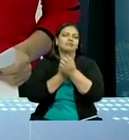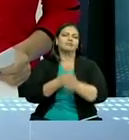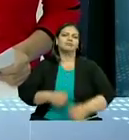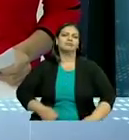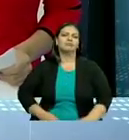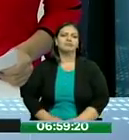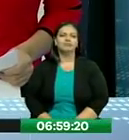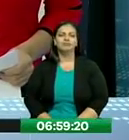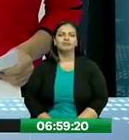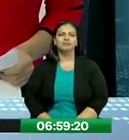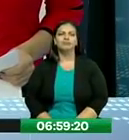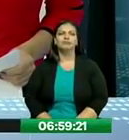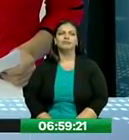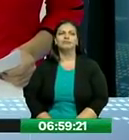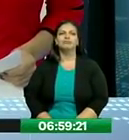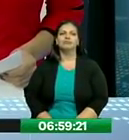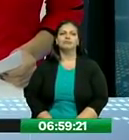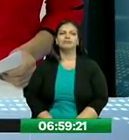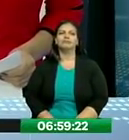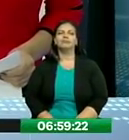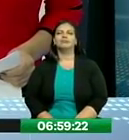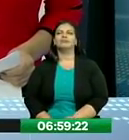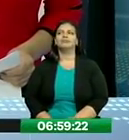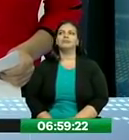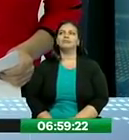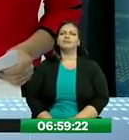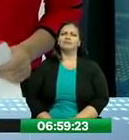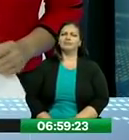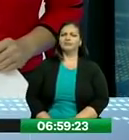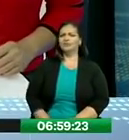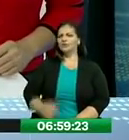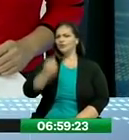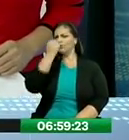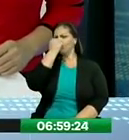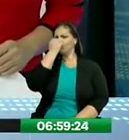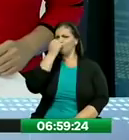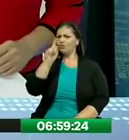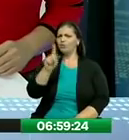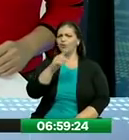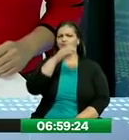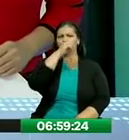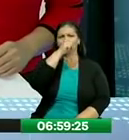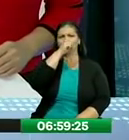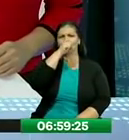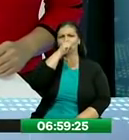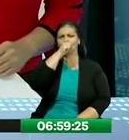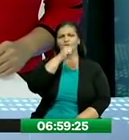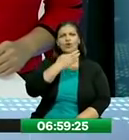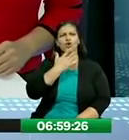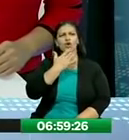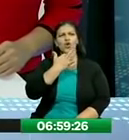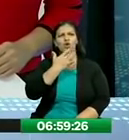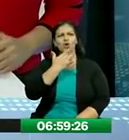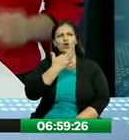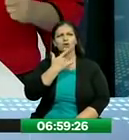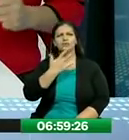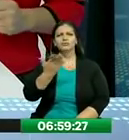Nosotros aquí le dejamos con este... Es como naranja, ánimo. Es como naranja. No, es rojo. Es rojo. Está, ¿cómo se llama? Daltónico.